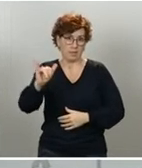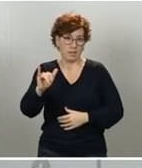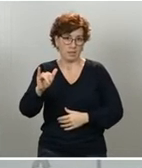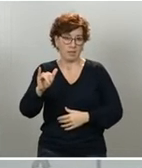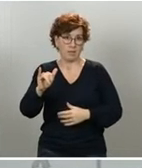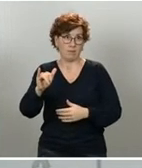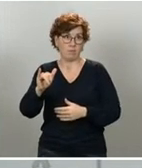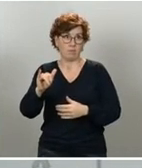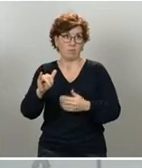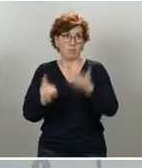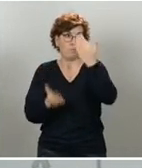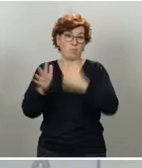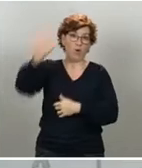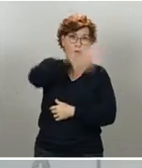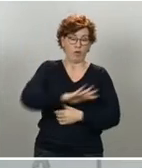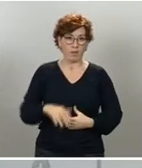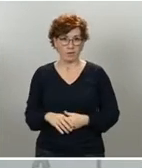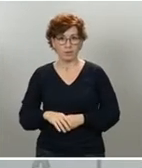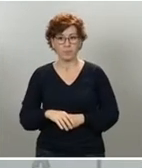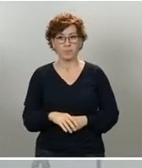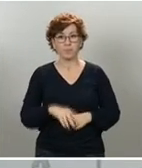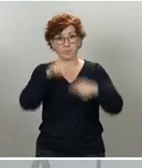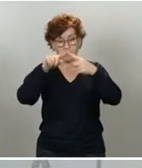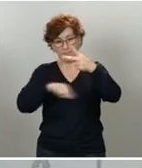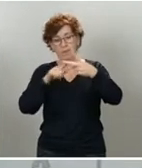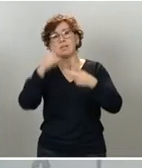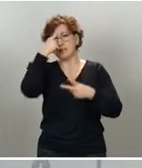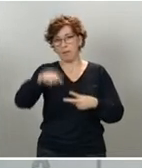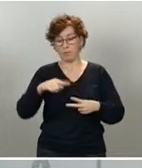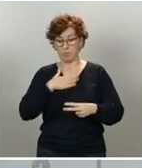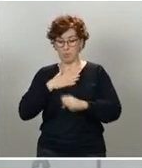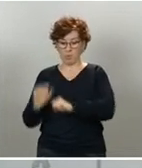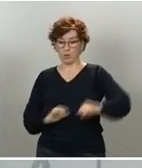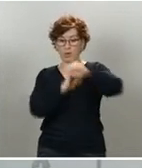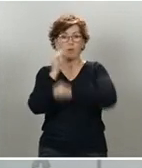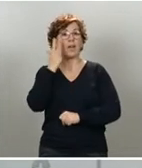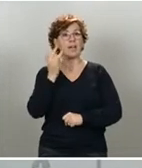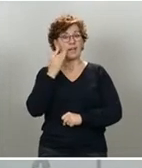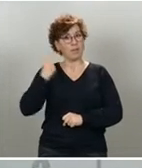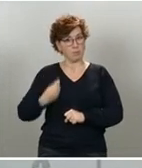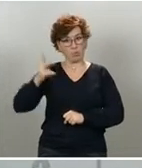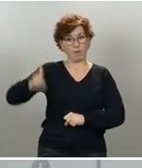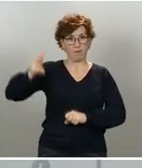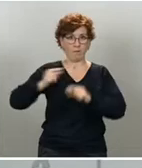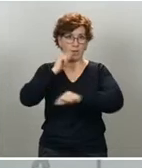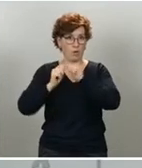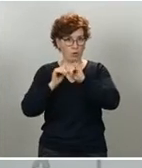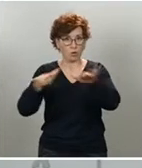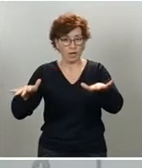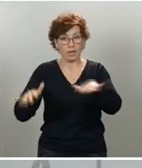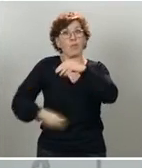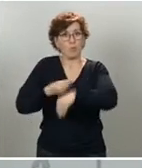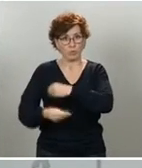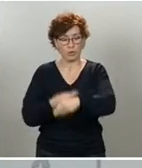Occidente. Sabíamos que la higiene y la protección cortan el contagio. Y lo hemos puesto en práctica. Y estamos atajando los